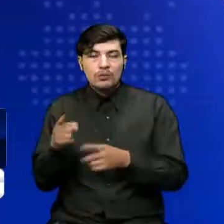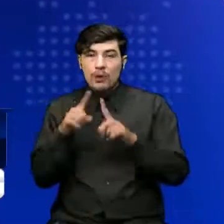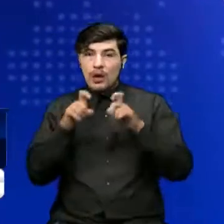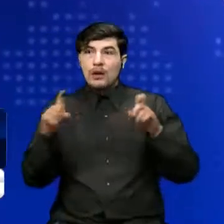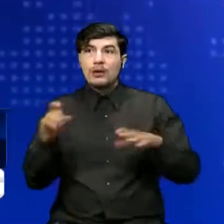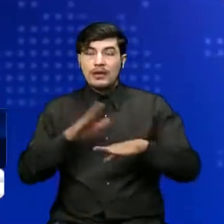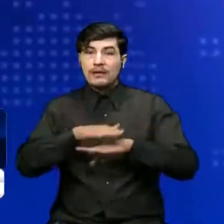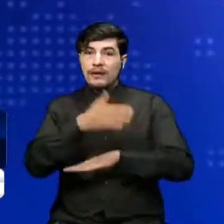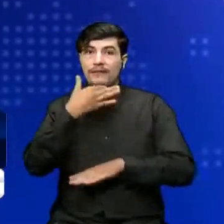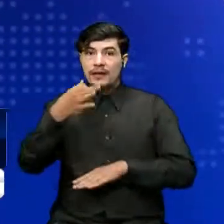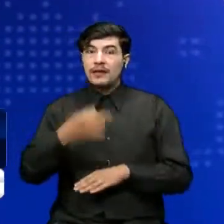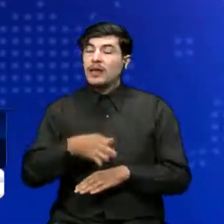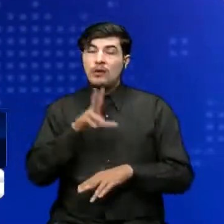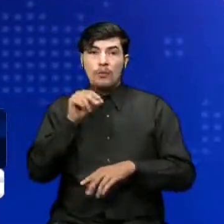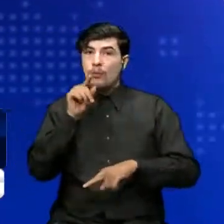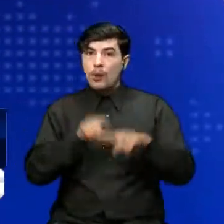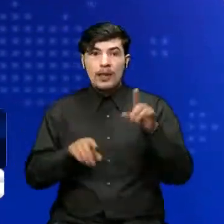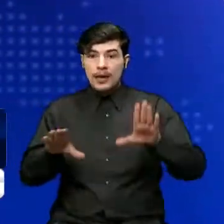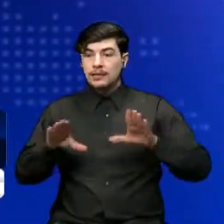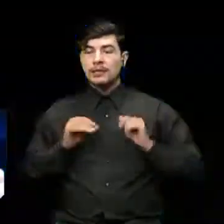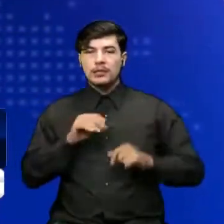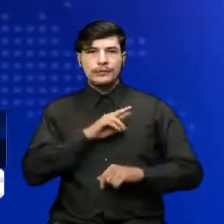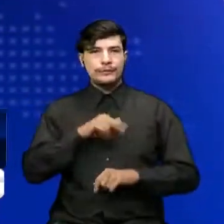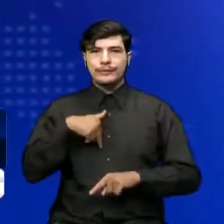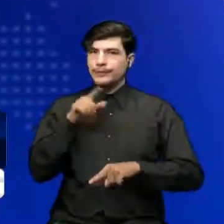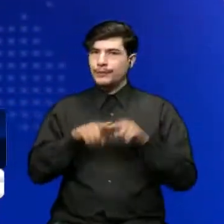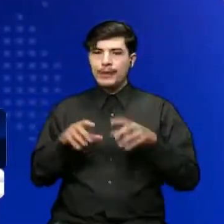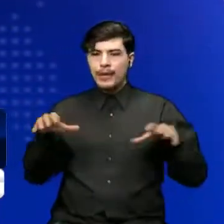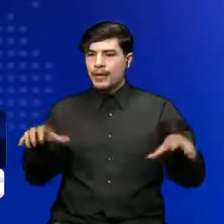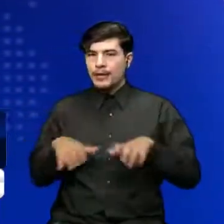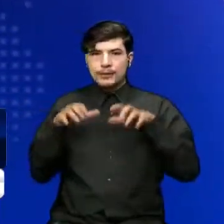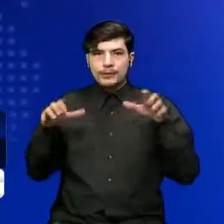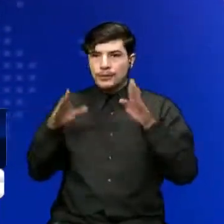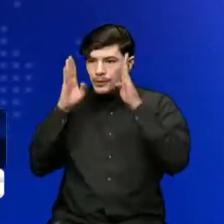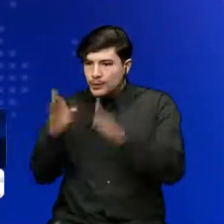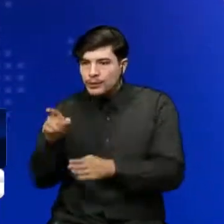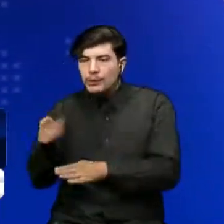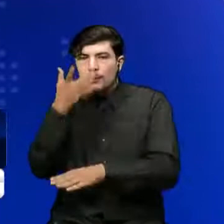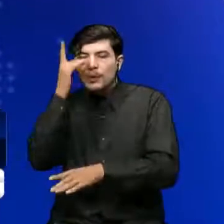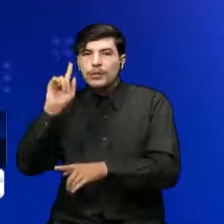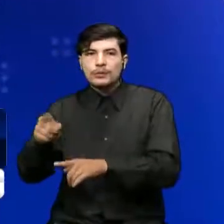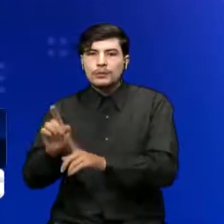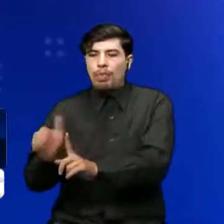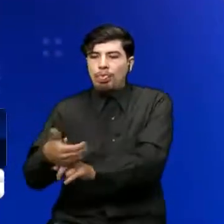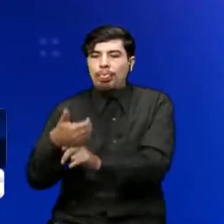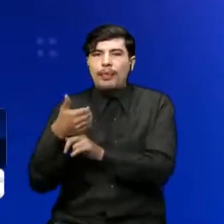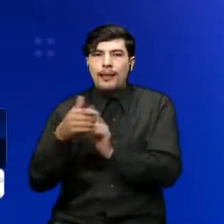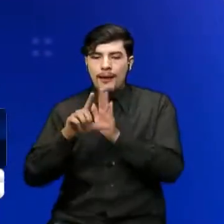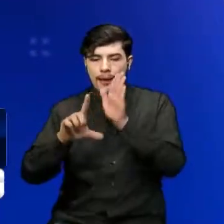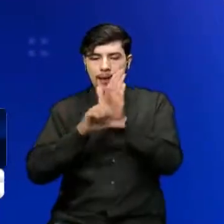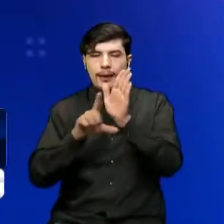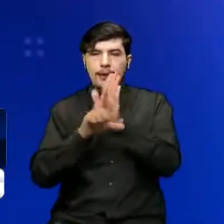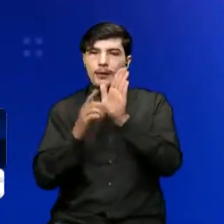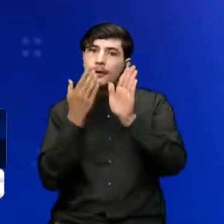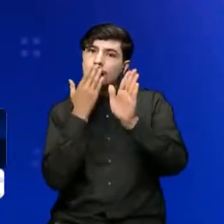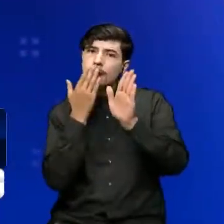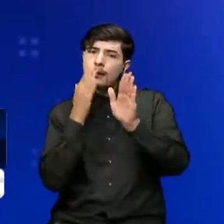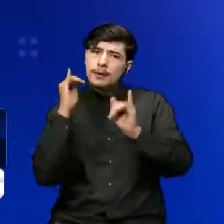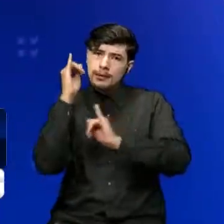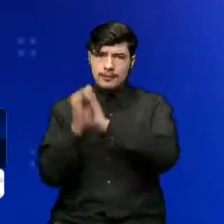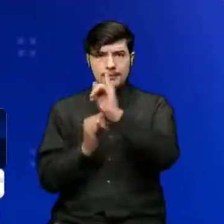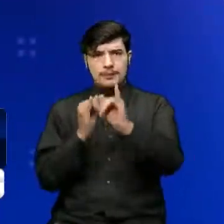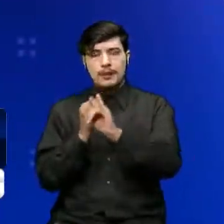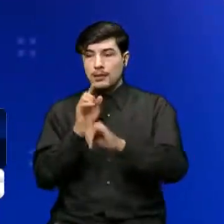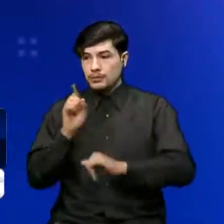es de la que es inaudito pero no podemos hacer ninguna acción correspondiente yo los protege en la ley indígena a nivel internacional